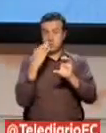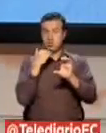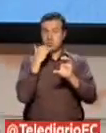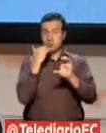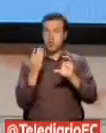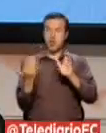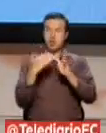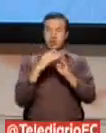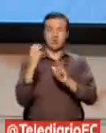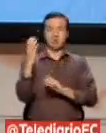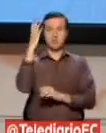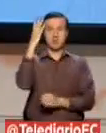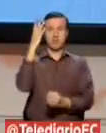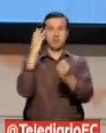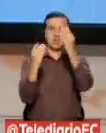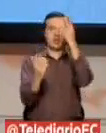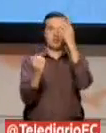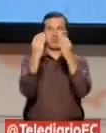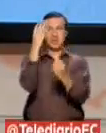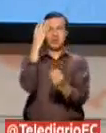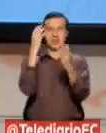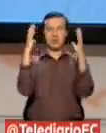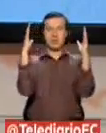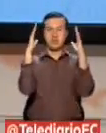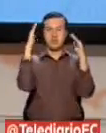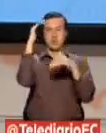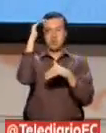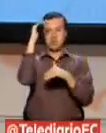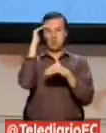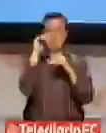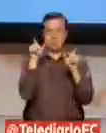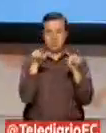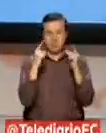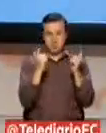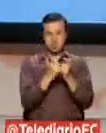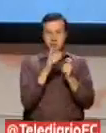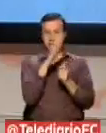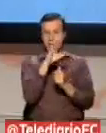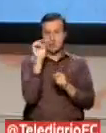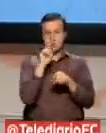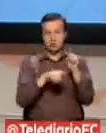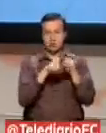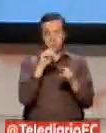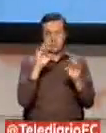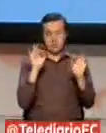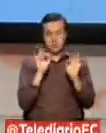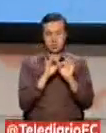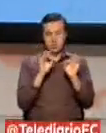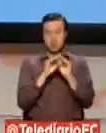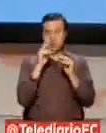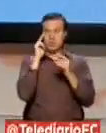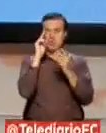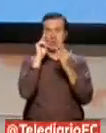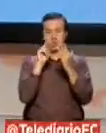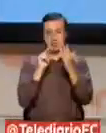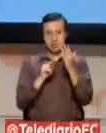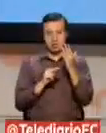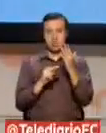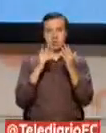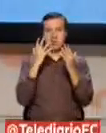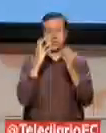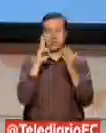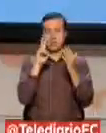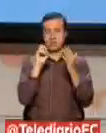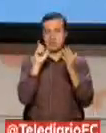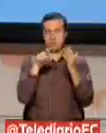vuelve a aparecer. Entonces, generas un grupo muy pequeño de gente, puedes tener 500 amigos en Facebook, pero terminas viendo la información de 15 a